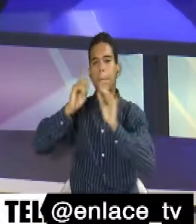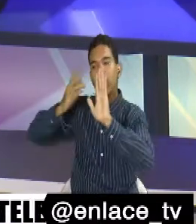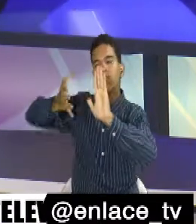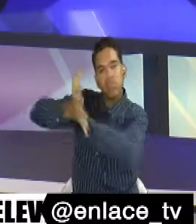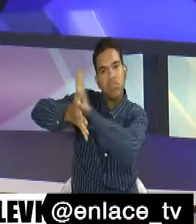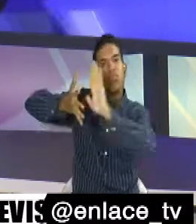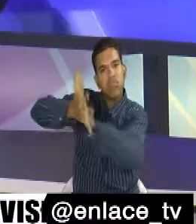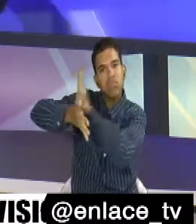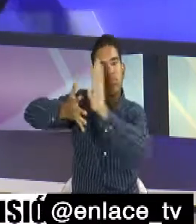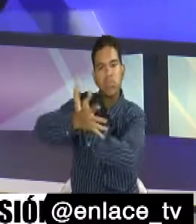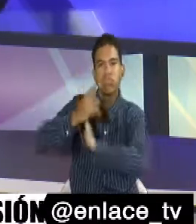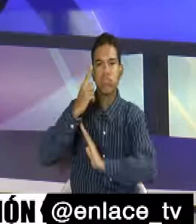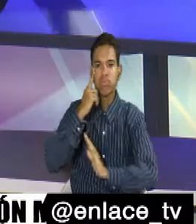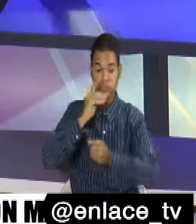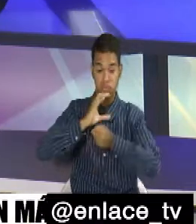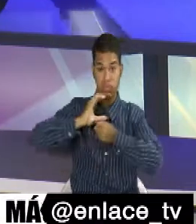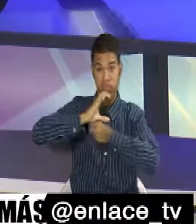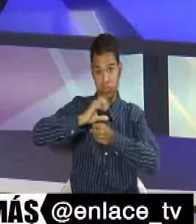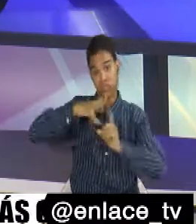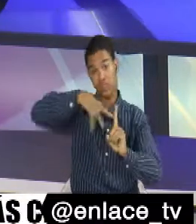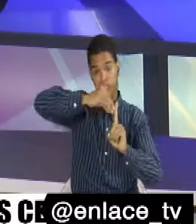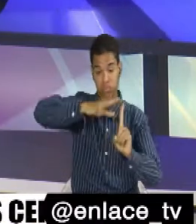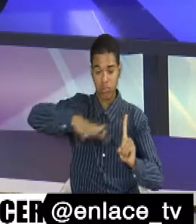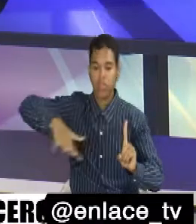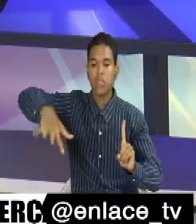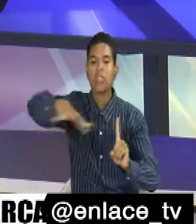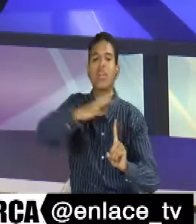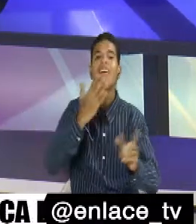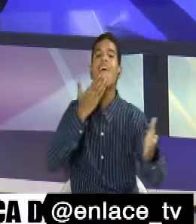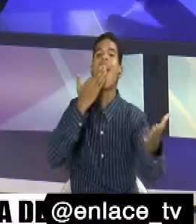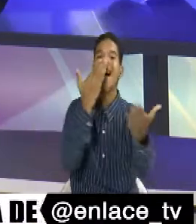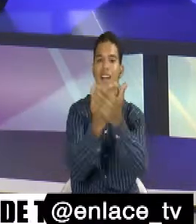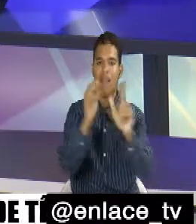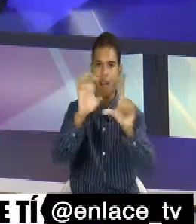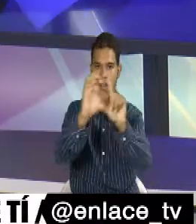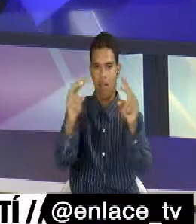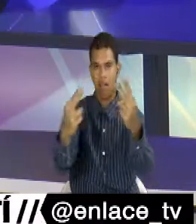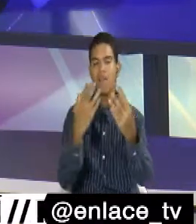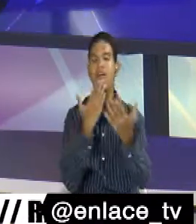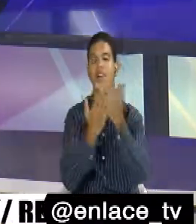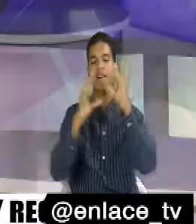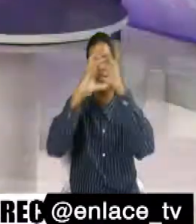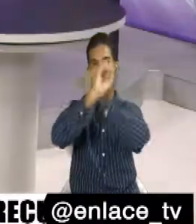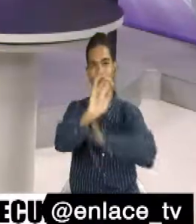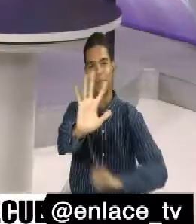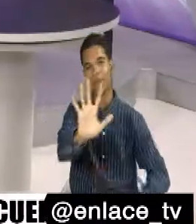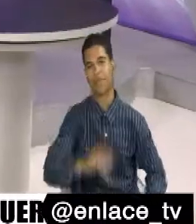ciudad y región. A ustedes gracias como siempre por la preferencia y que tengan todos una feliz noche.